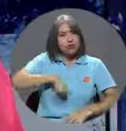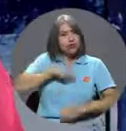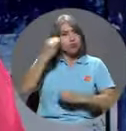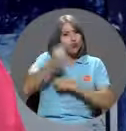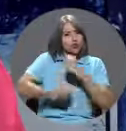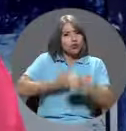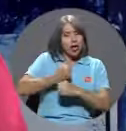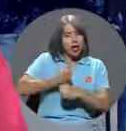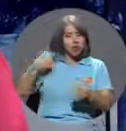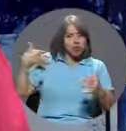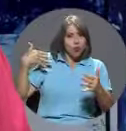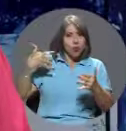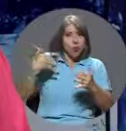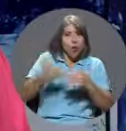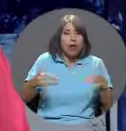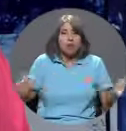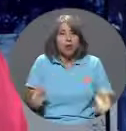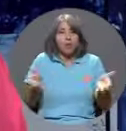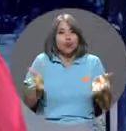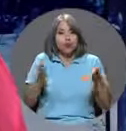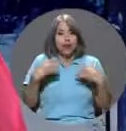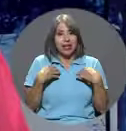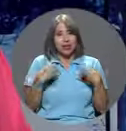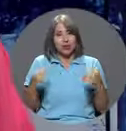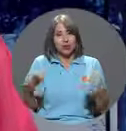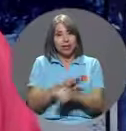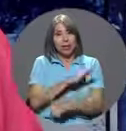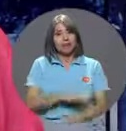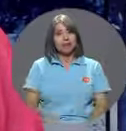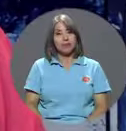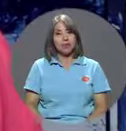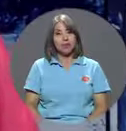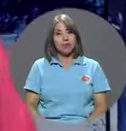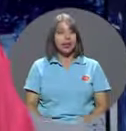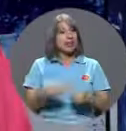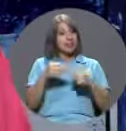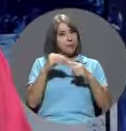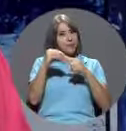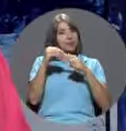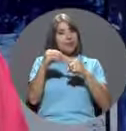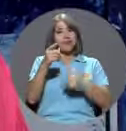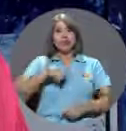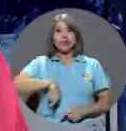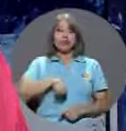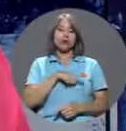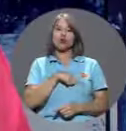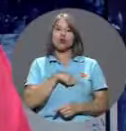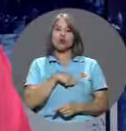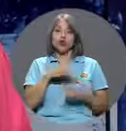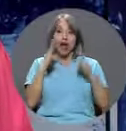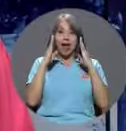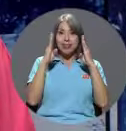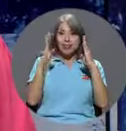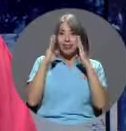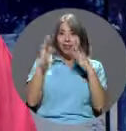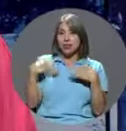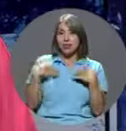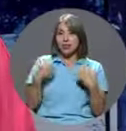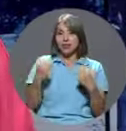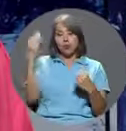venimos apostando a la promoción de la salud. Sí, ¿verdad? Muy importante. De la salud integral. Y de manera en particular, entonces, estamos